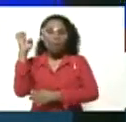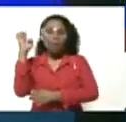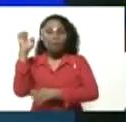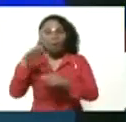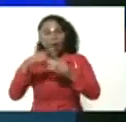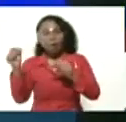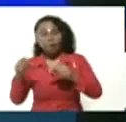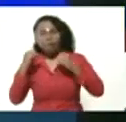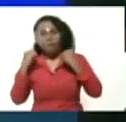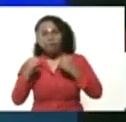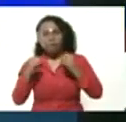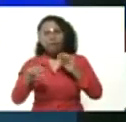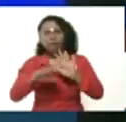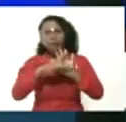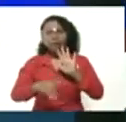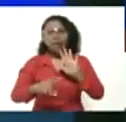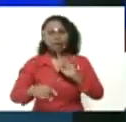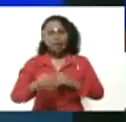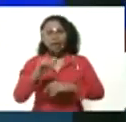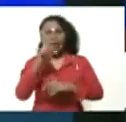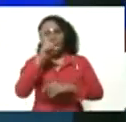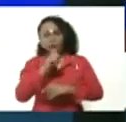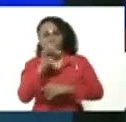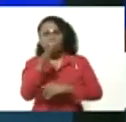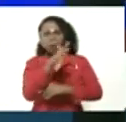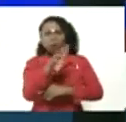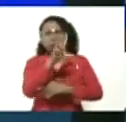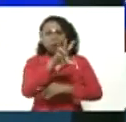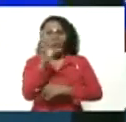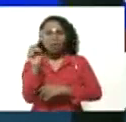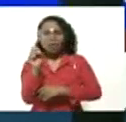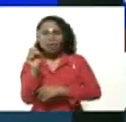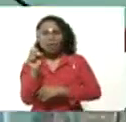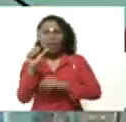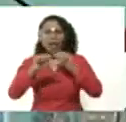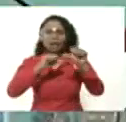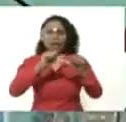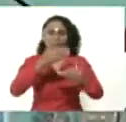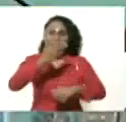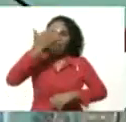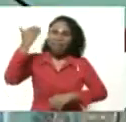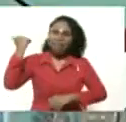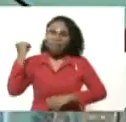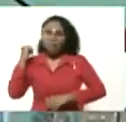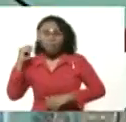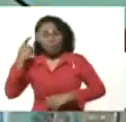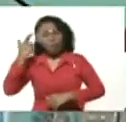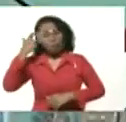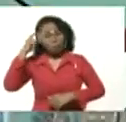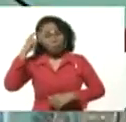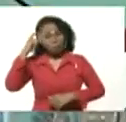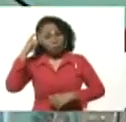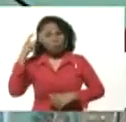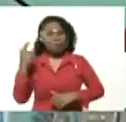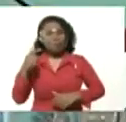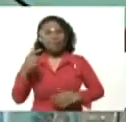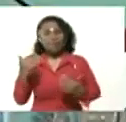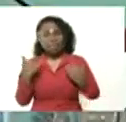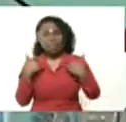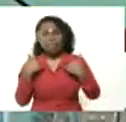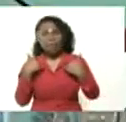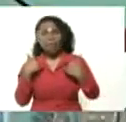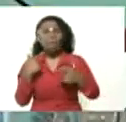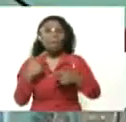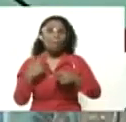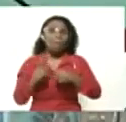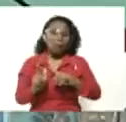derecha que recuerda otra vez a los años 30 del siglo pasado. Nos cuesta mucho trabajo recordar en este mundo vertiginoso,